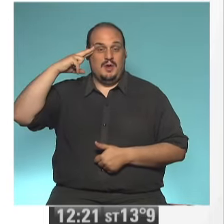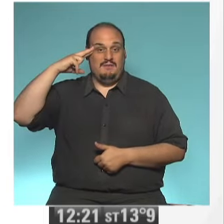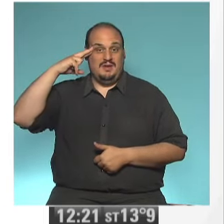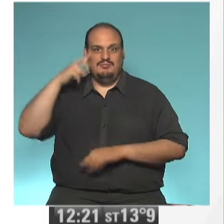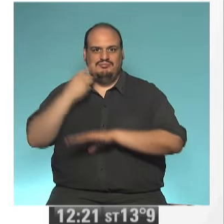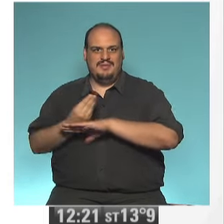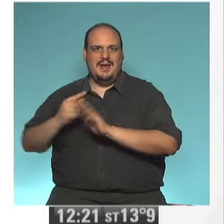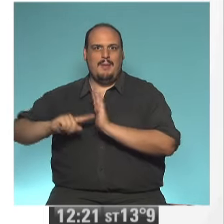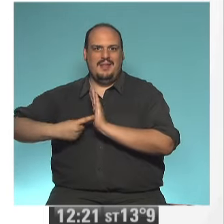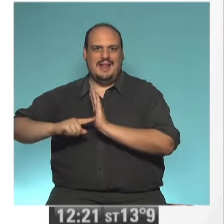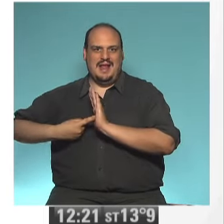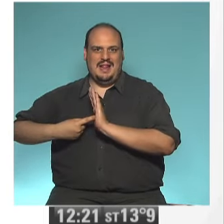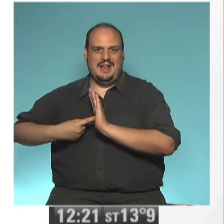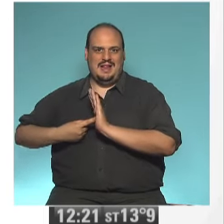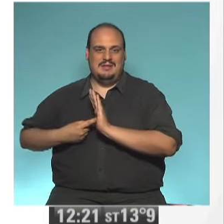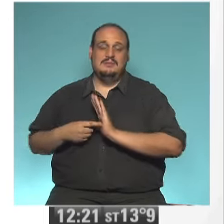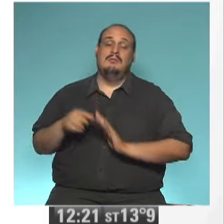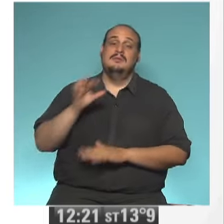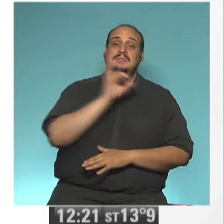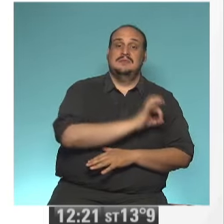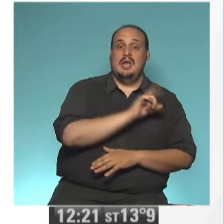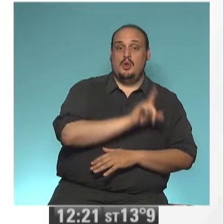11-3275-2139, si estás en la Ciudad de Buenos Aires, y